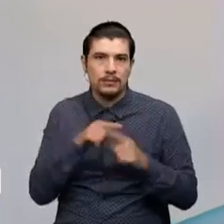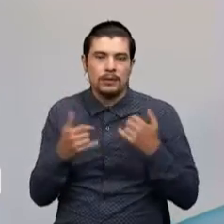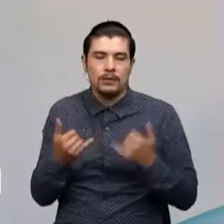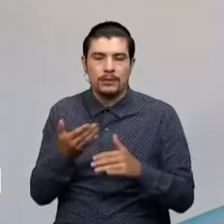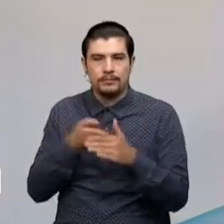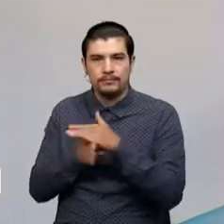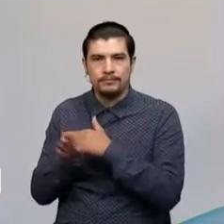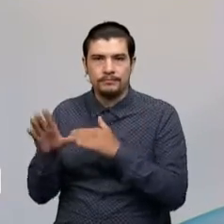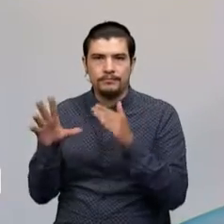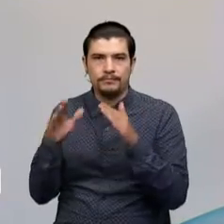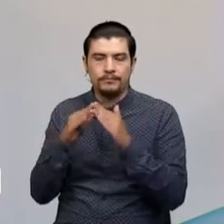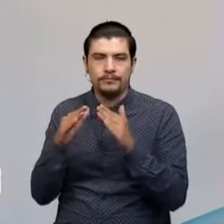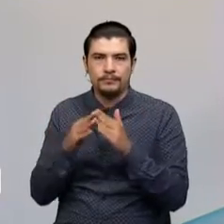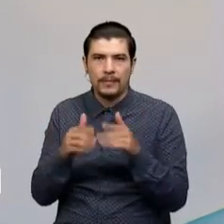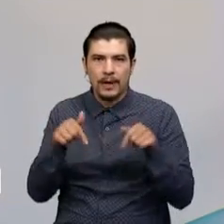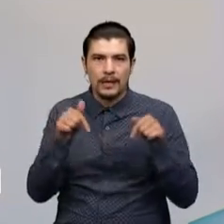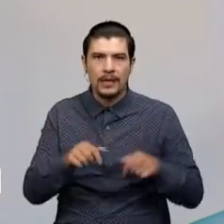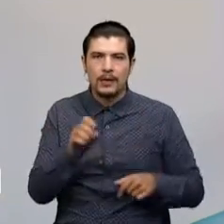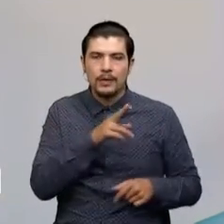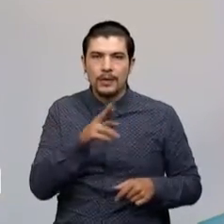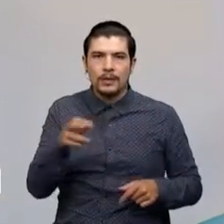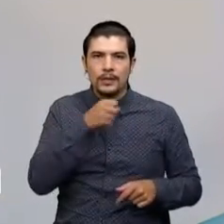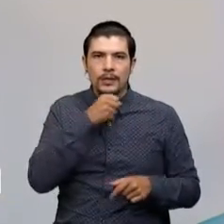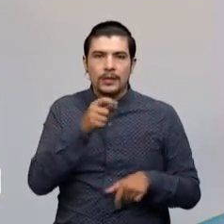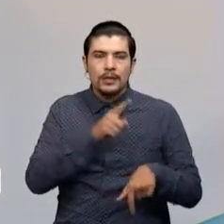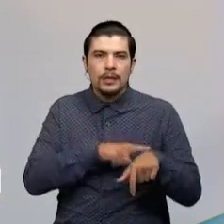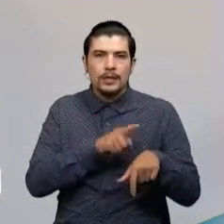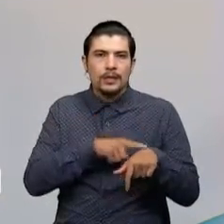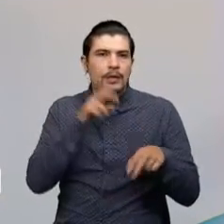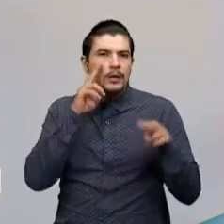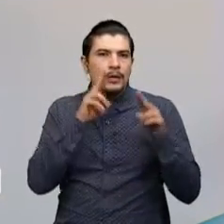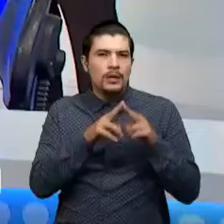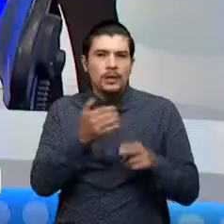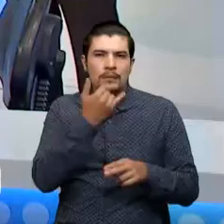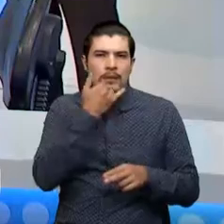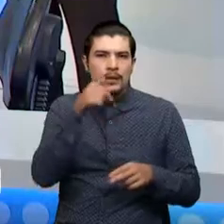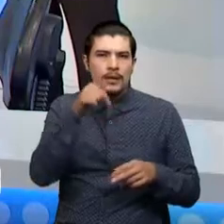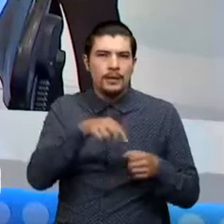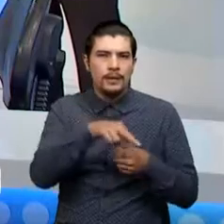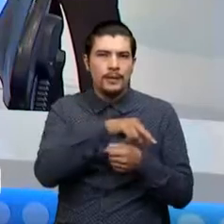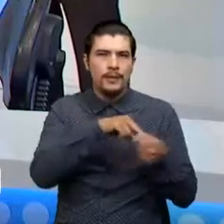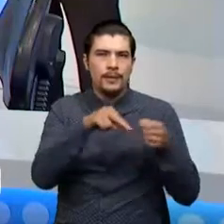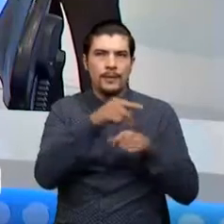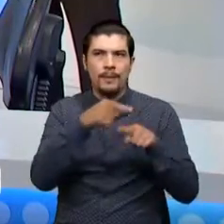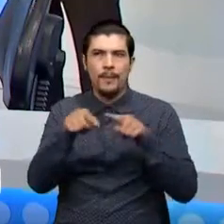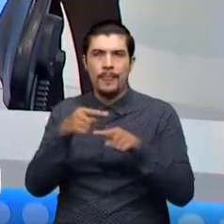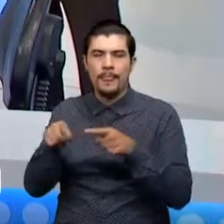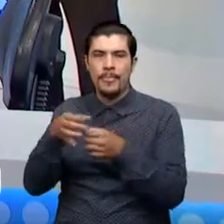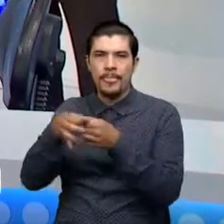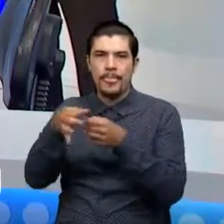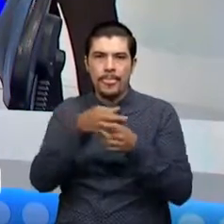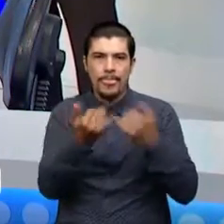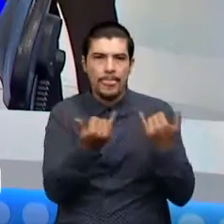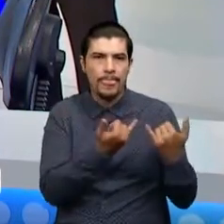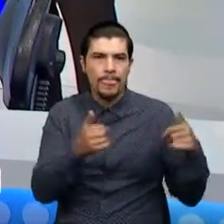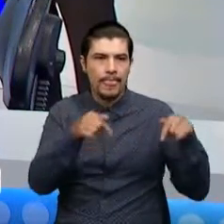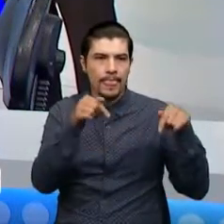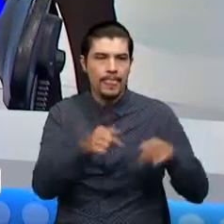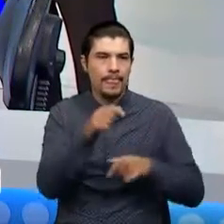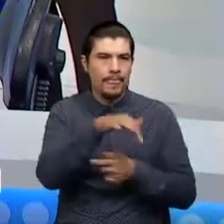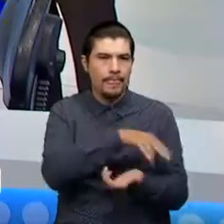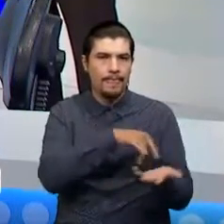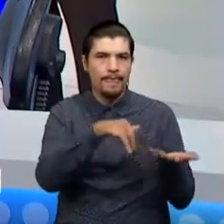Muy bien, y en Oriente de Noticias es tiempo de conocer qué está sucediendo a esta hora en las regiones, los diferentes municipios y en las provincias, tanto de Santander como en norte